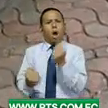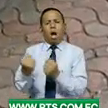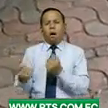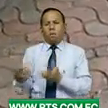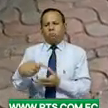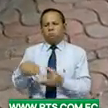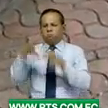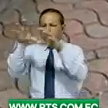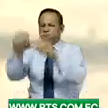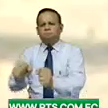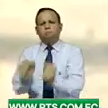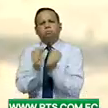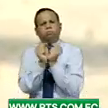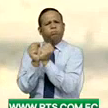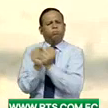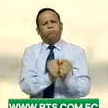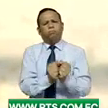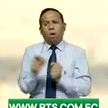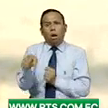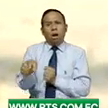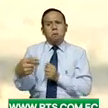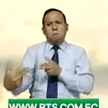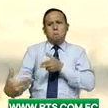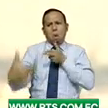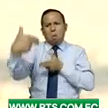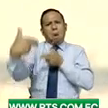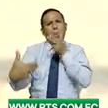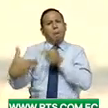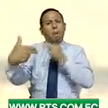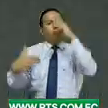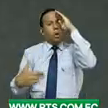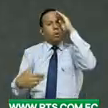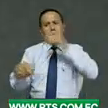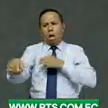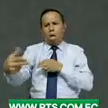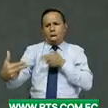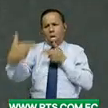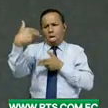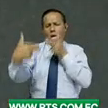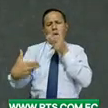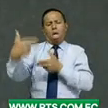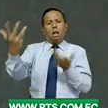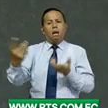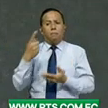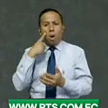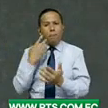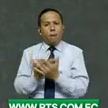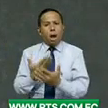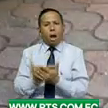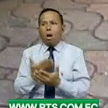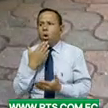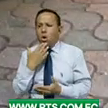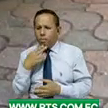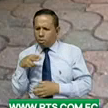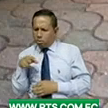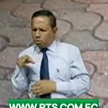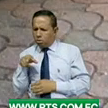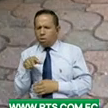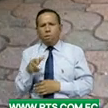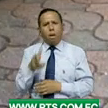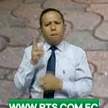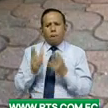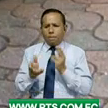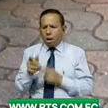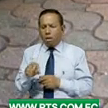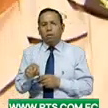servidores policiales que los seguían. Y como evidencia, el ingreso de proyectiles en el carro, uno de estos impactó en un neumático.